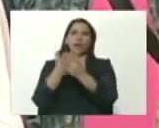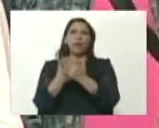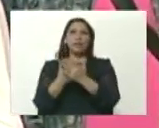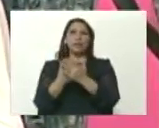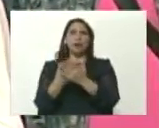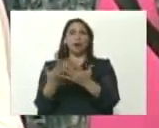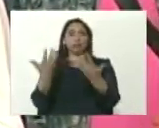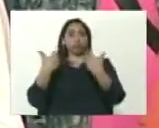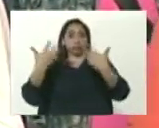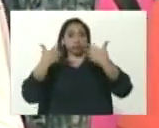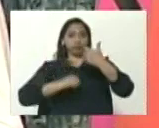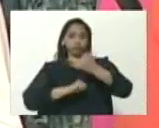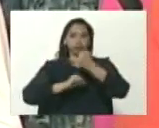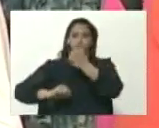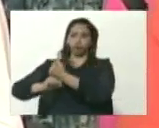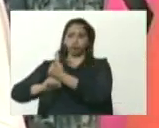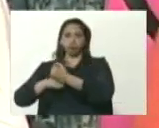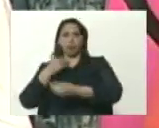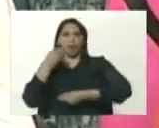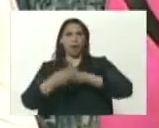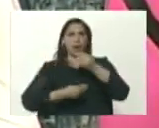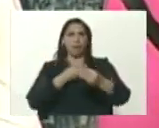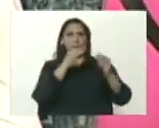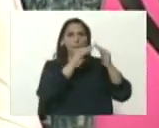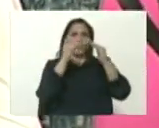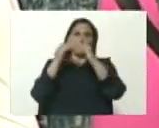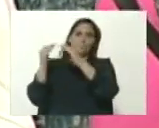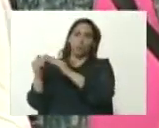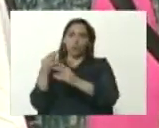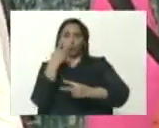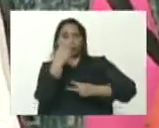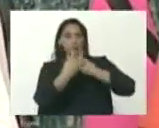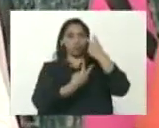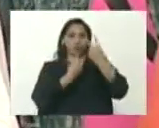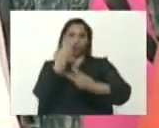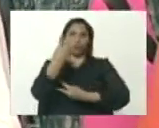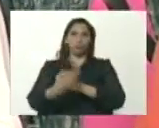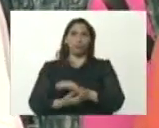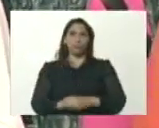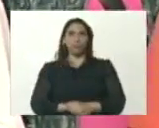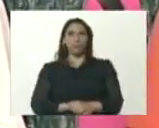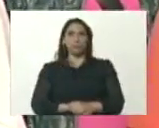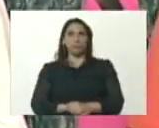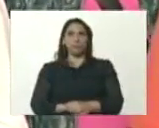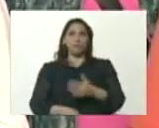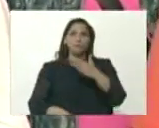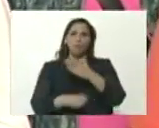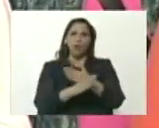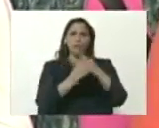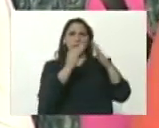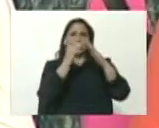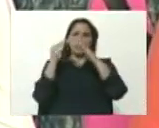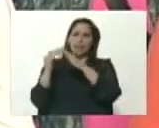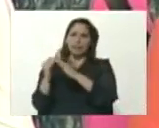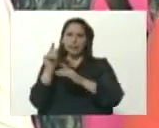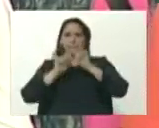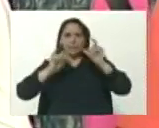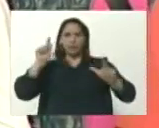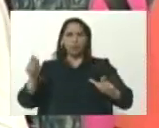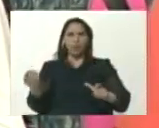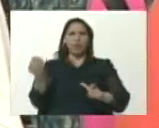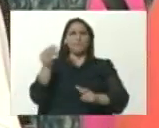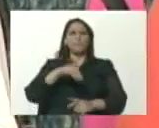impulsado a que hagamos ese casa por casa, que fuéramos a las casas de la gente más